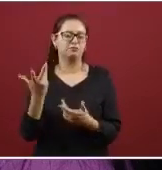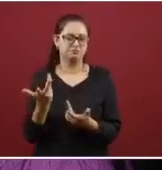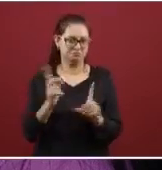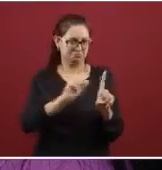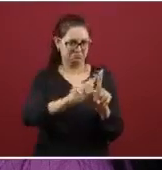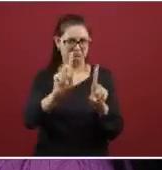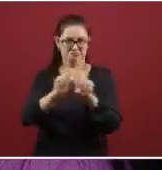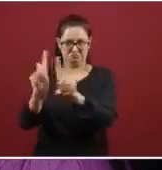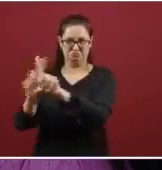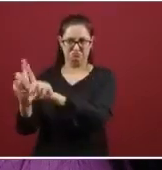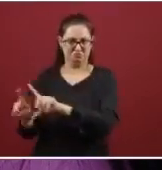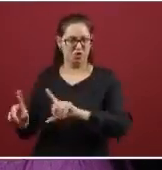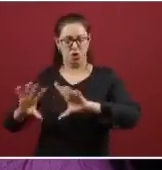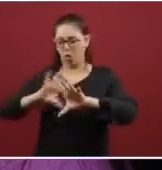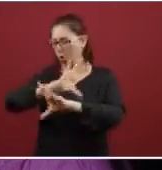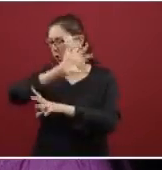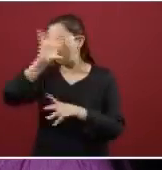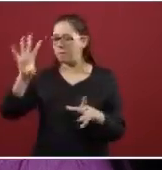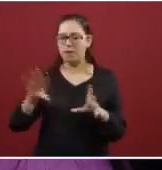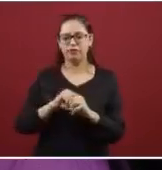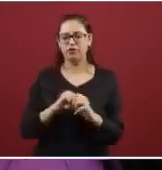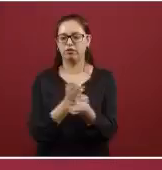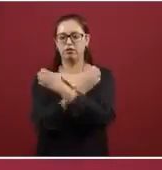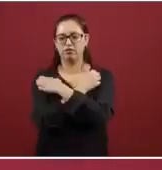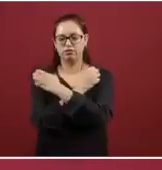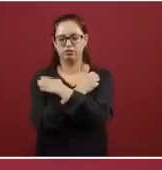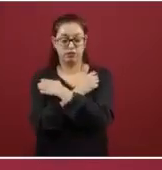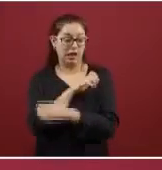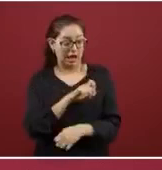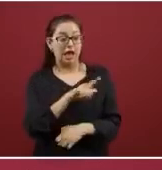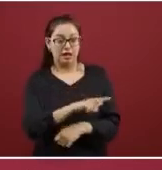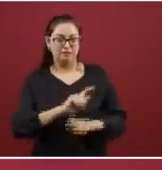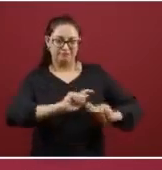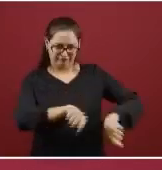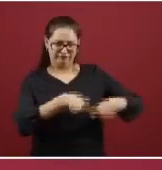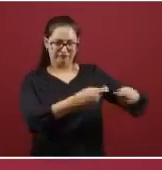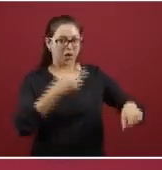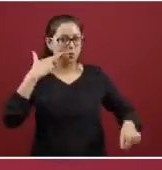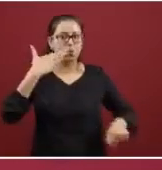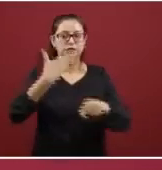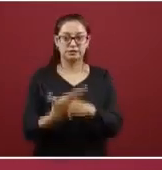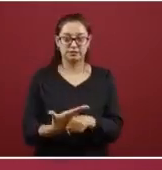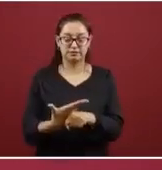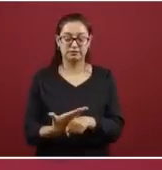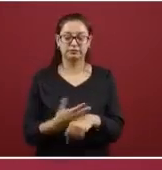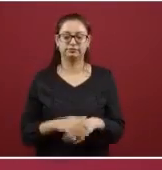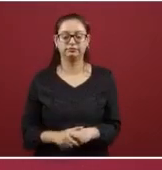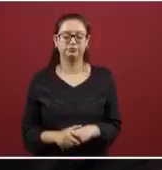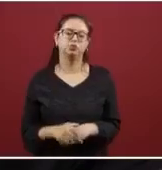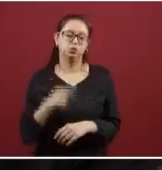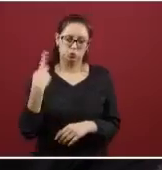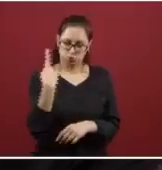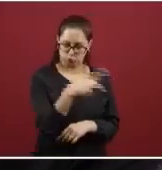maestría, doctorado, toda la educación, que es muy importante. Eso es el